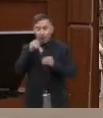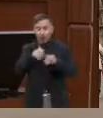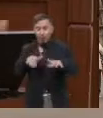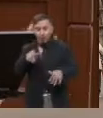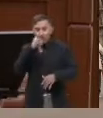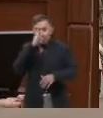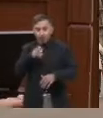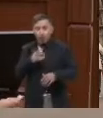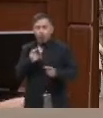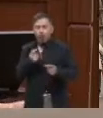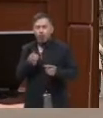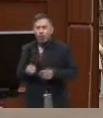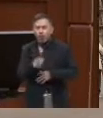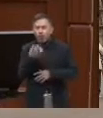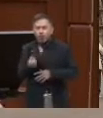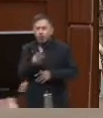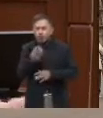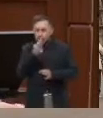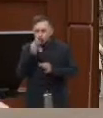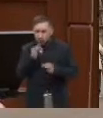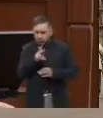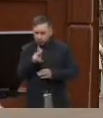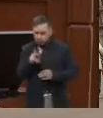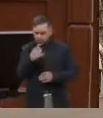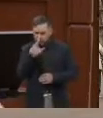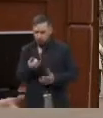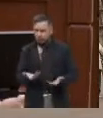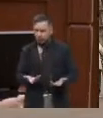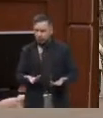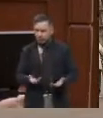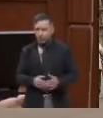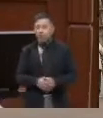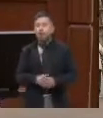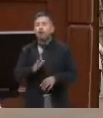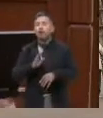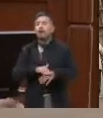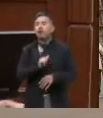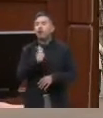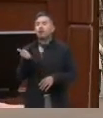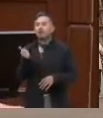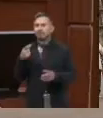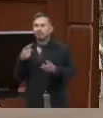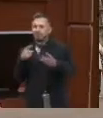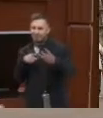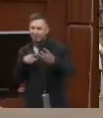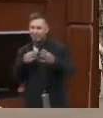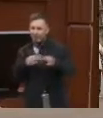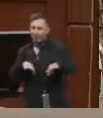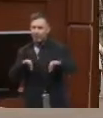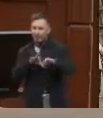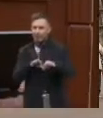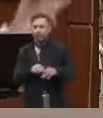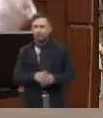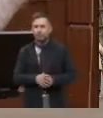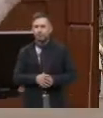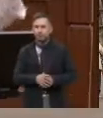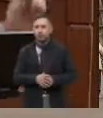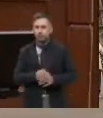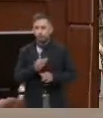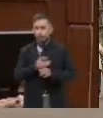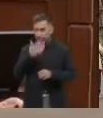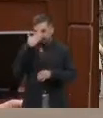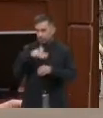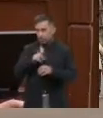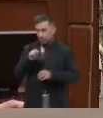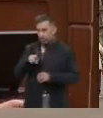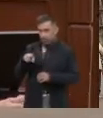bueno, hay otras circunstancias que son muy importantes y que obviamente, bueno, se están considerando. Yo también estoy